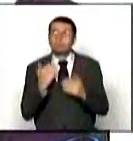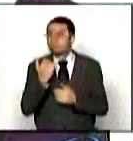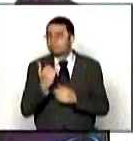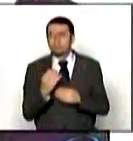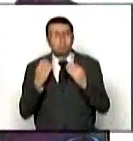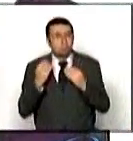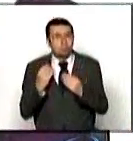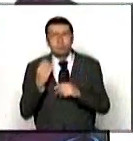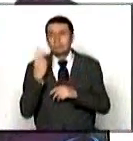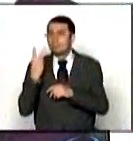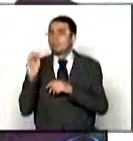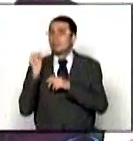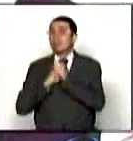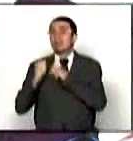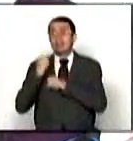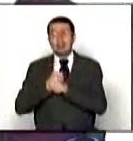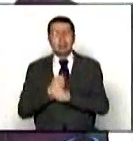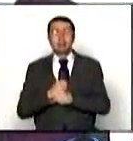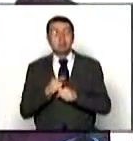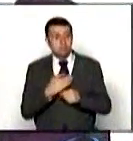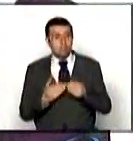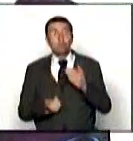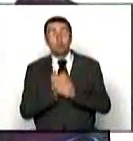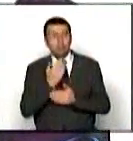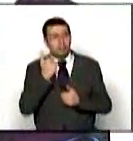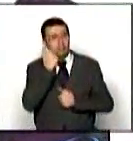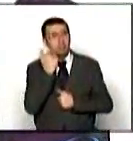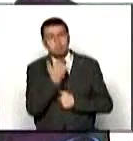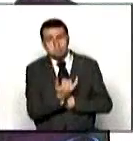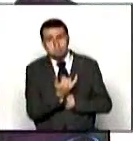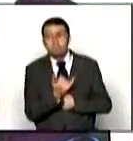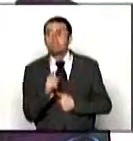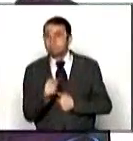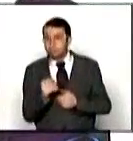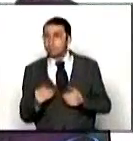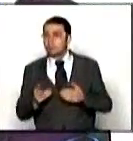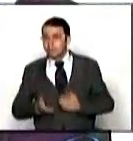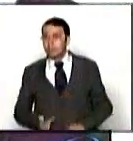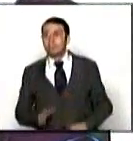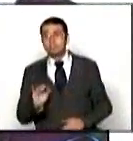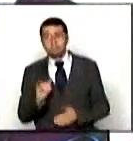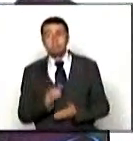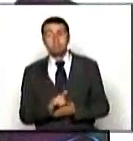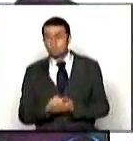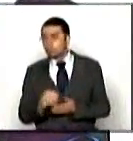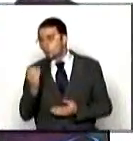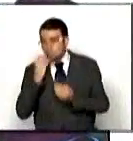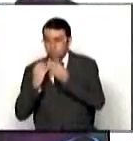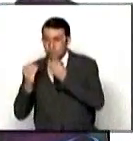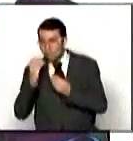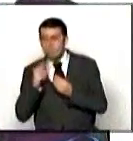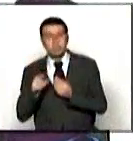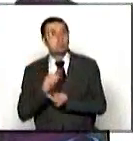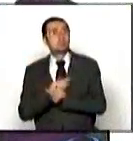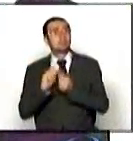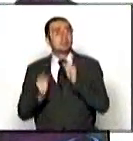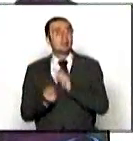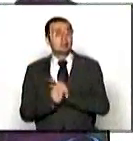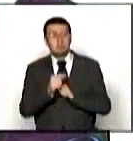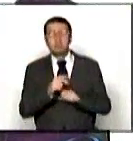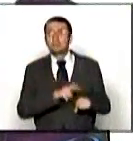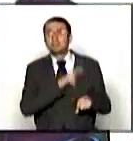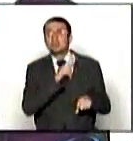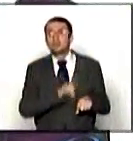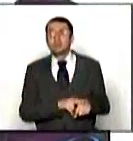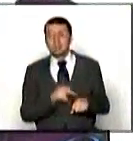20 a 30 años, que es una enfermedad nueva, nació a partir de esta nueva industrialización de los alimentos y de que cambiamos el desayuno natural de los niños